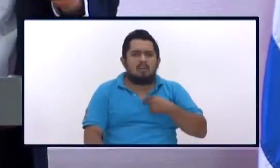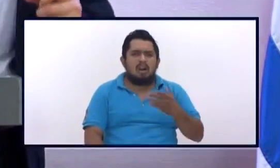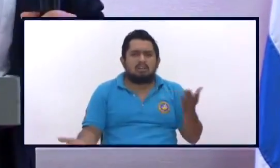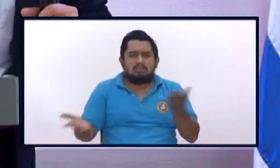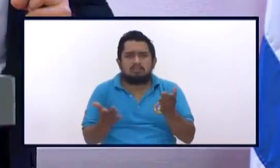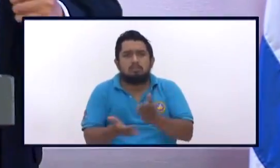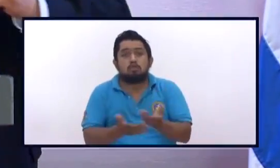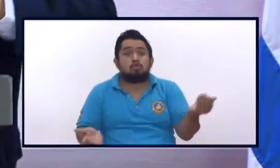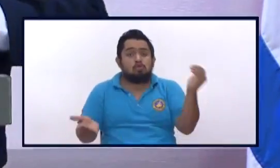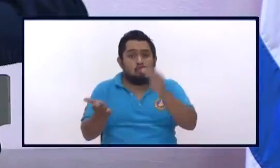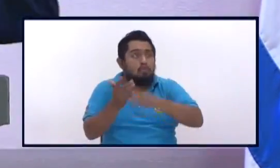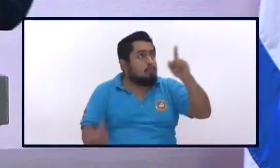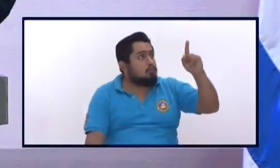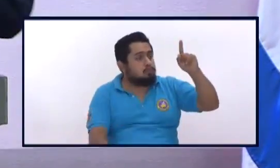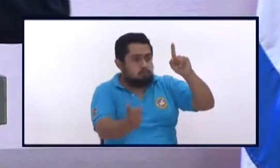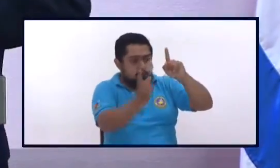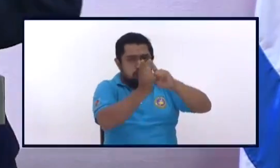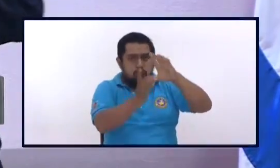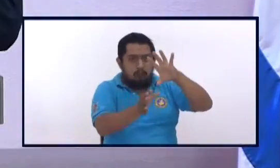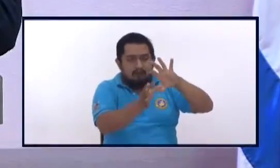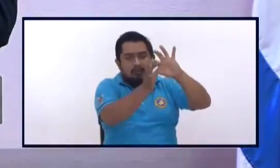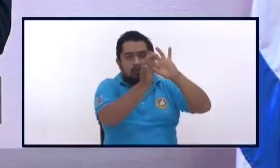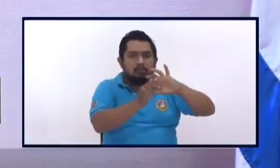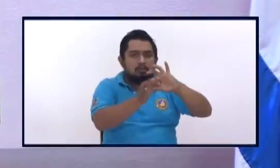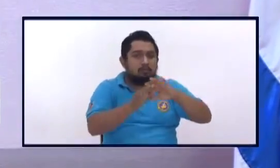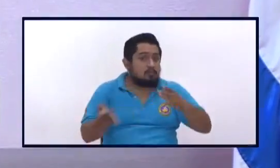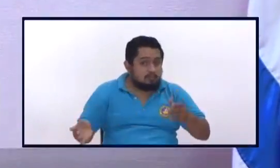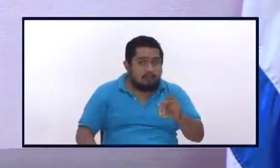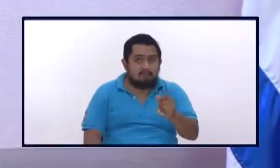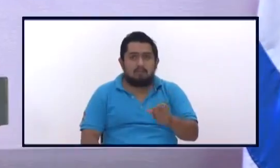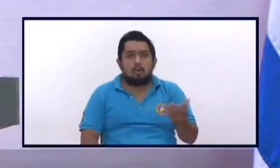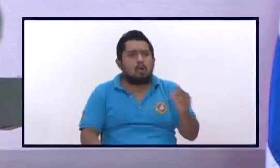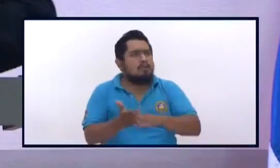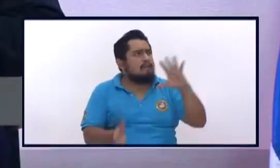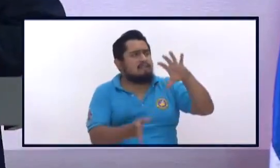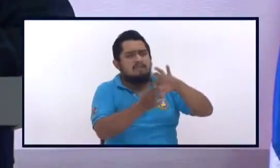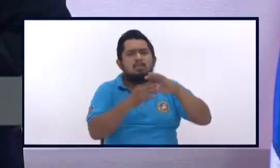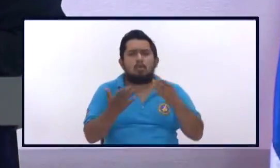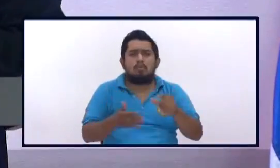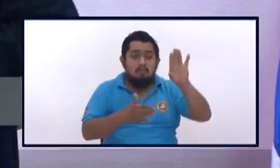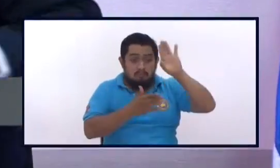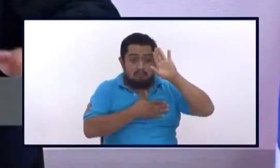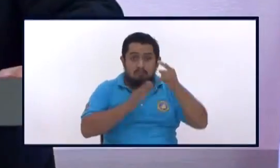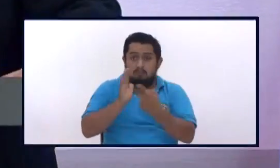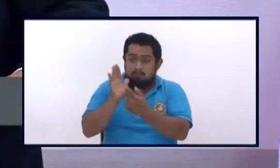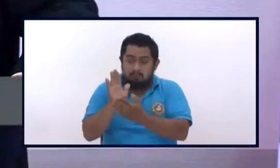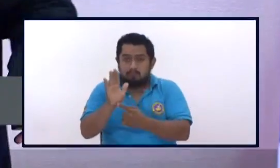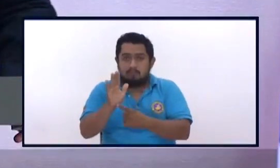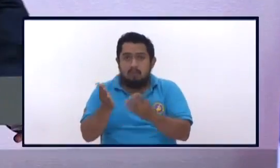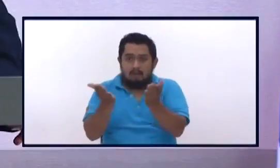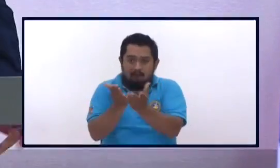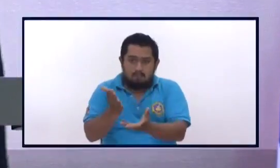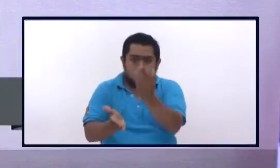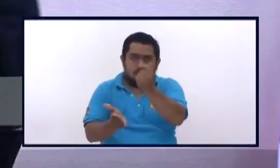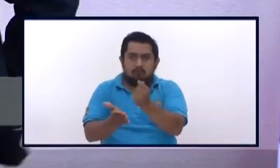vuelve al rango de cobertura de dios cómo puedo volver a través de sus promesas que dice isaías 41 hablando